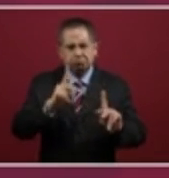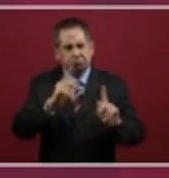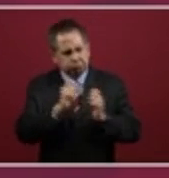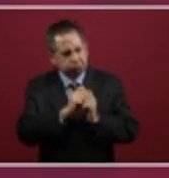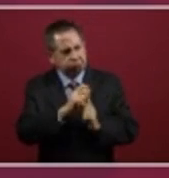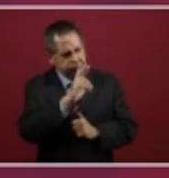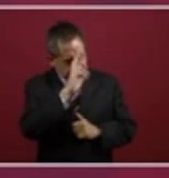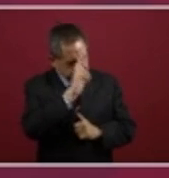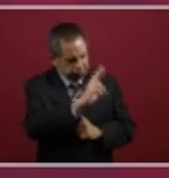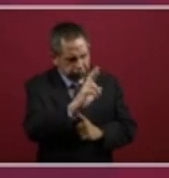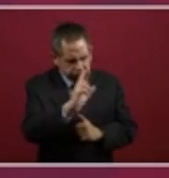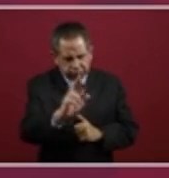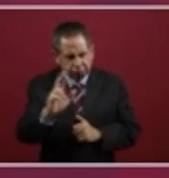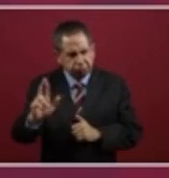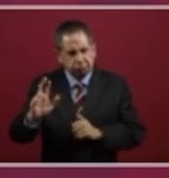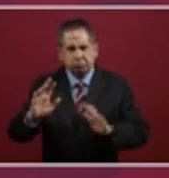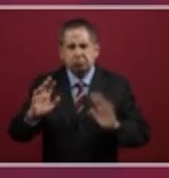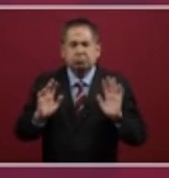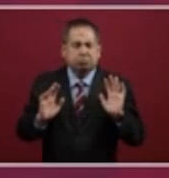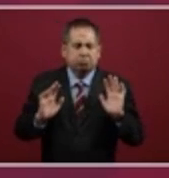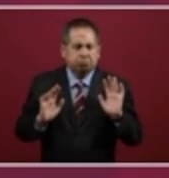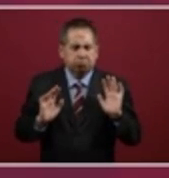No,